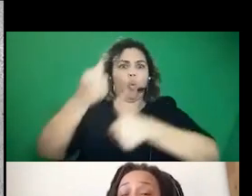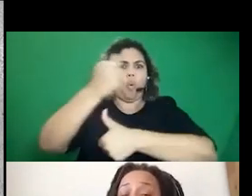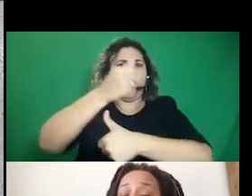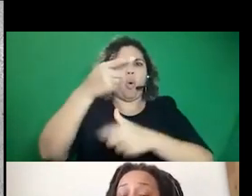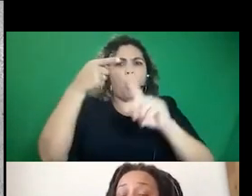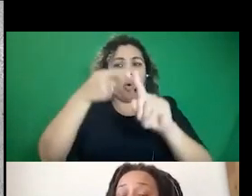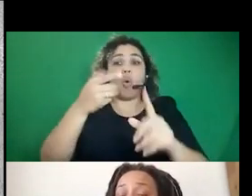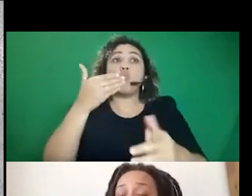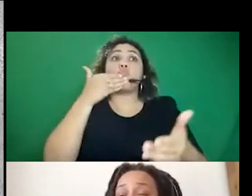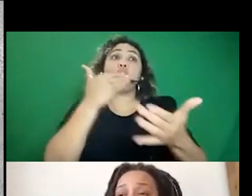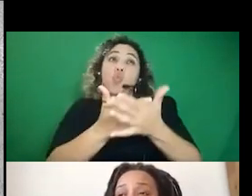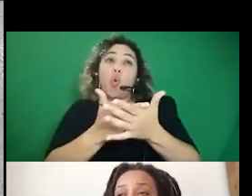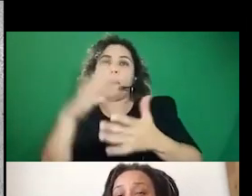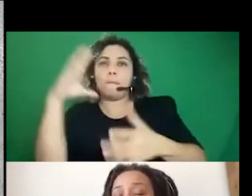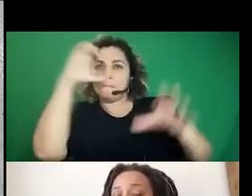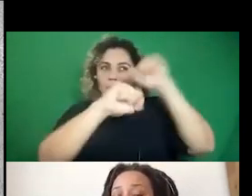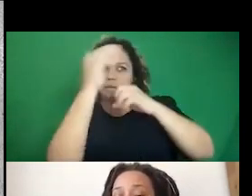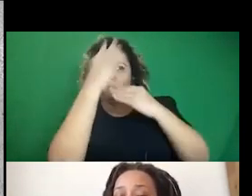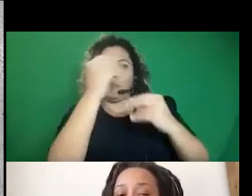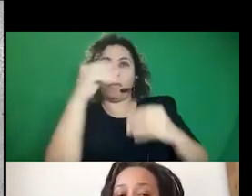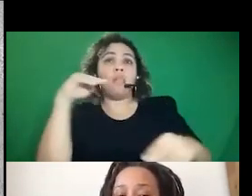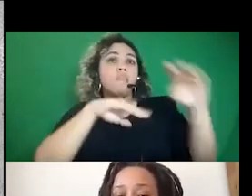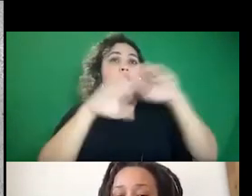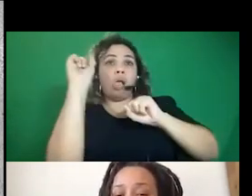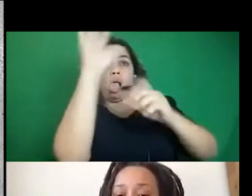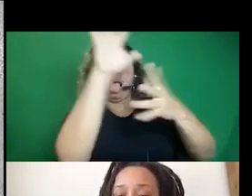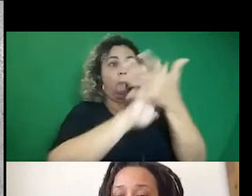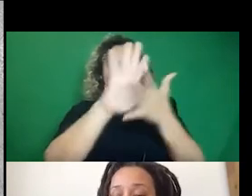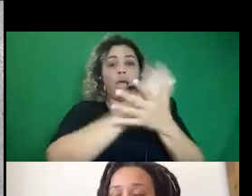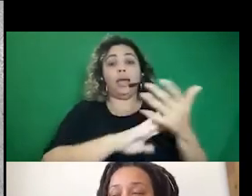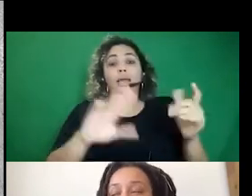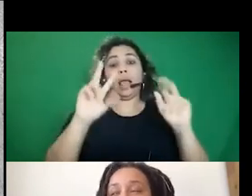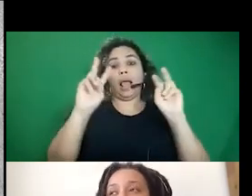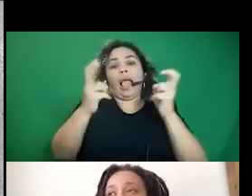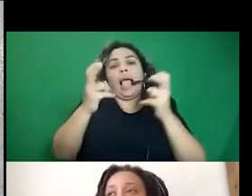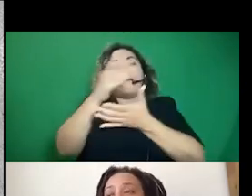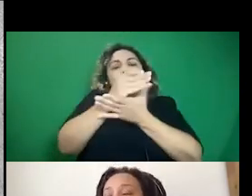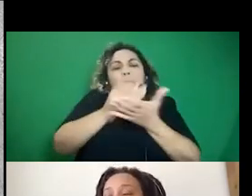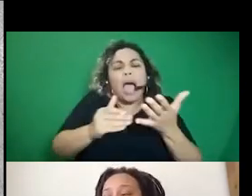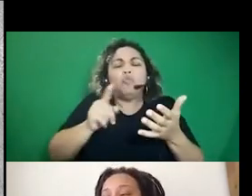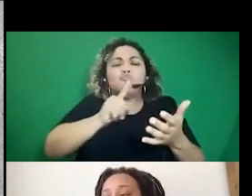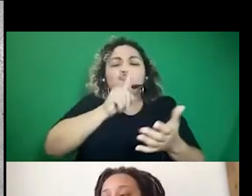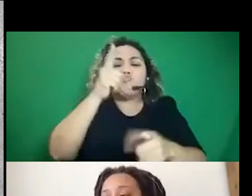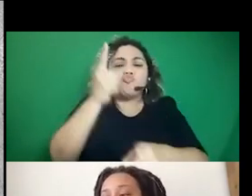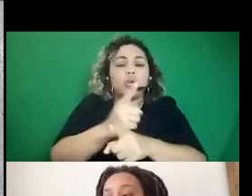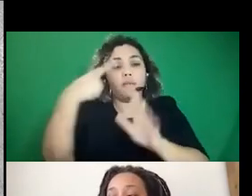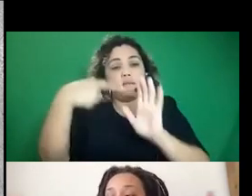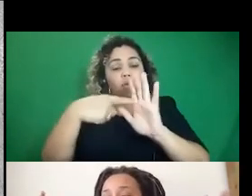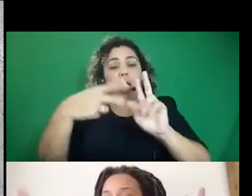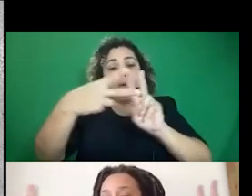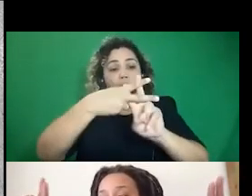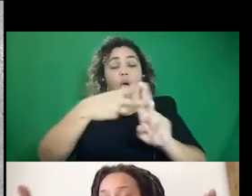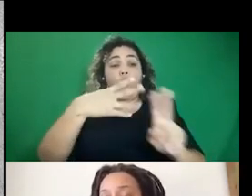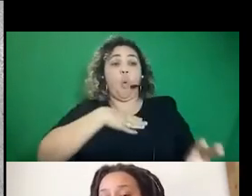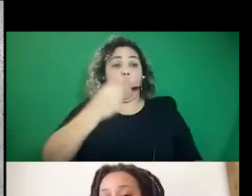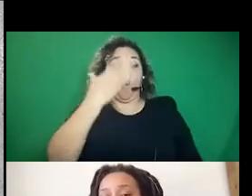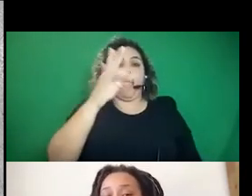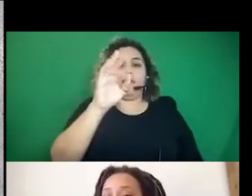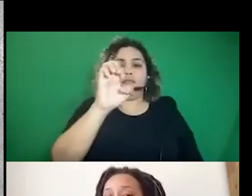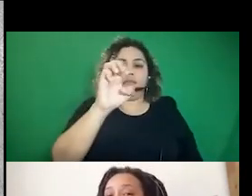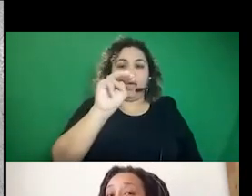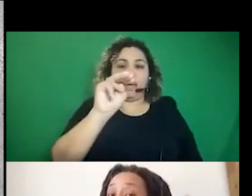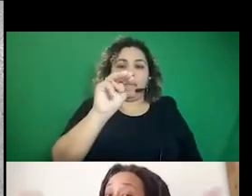de manipular las emociones creo que uno de los factores de la buena desinformación es que tiene un